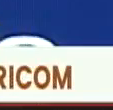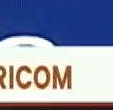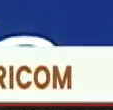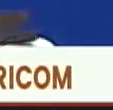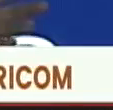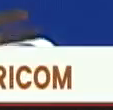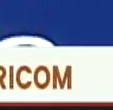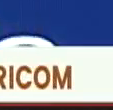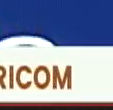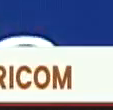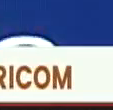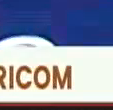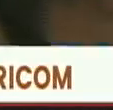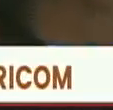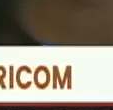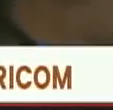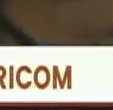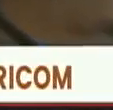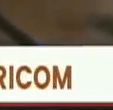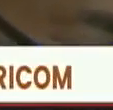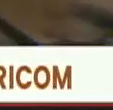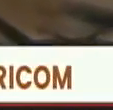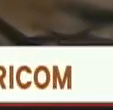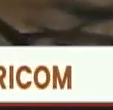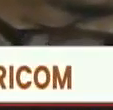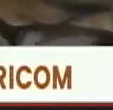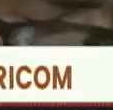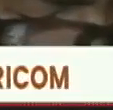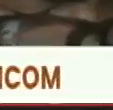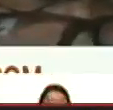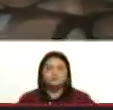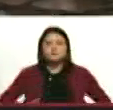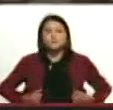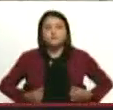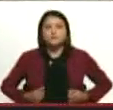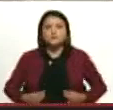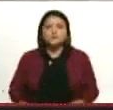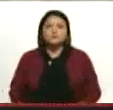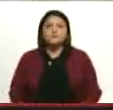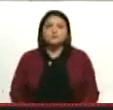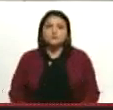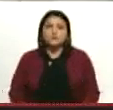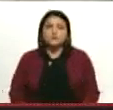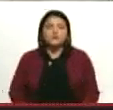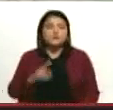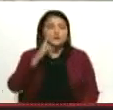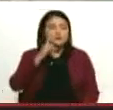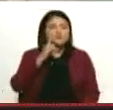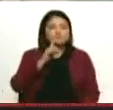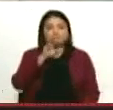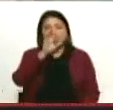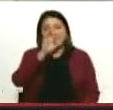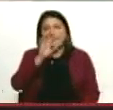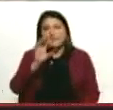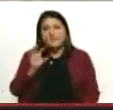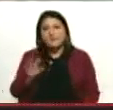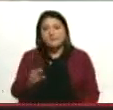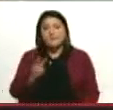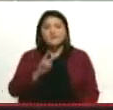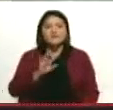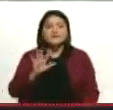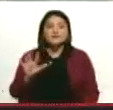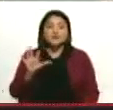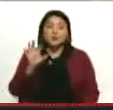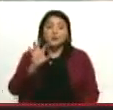y en el Caribe tenemos a Cuba y la República Dominicana sumenlos a todos son 25 países